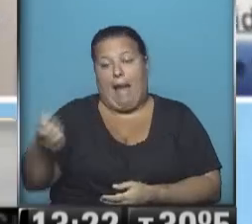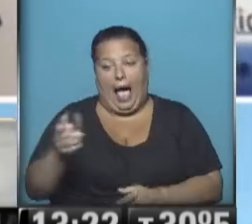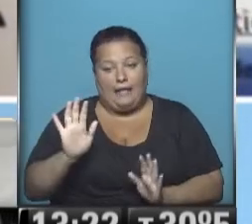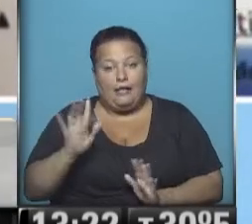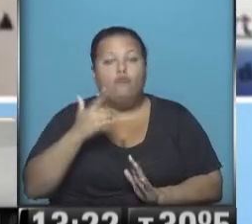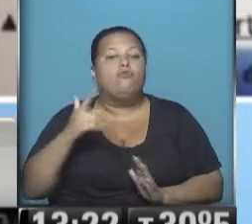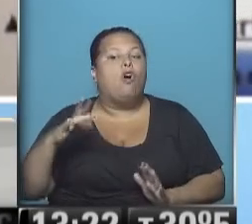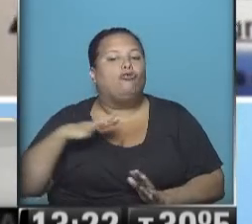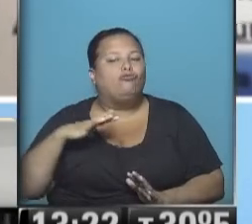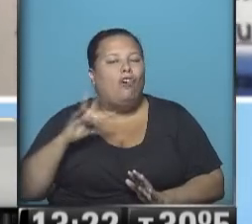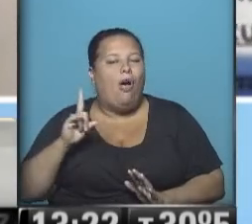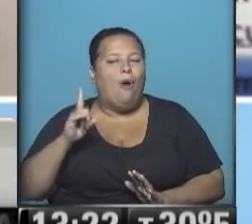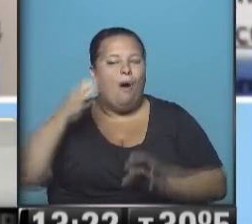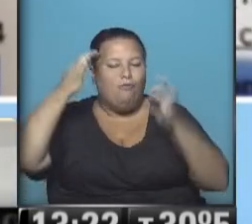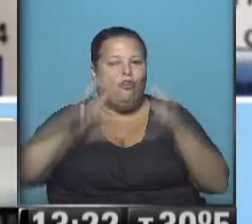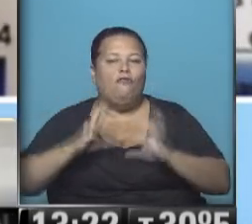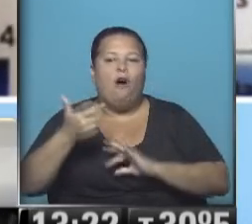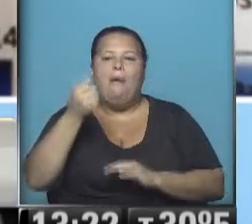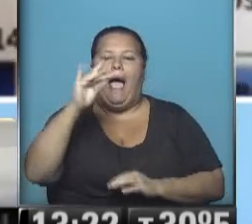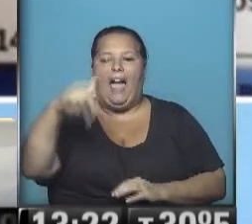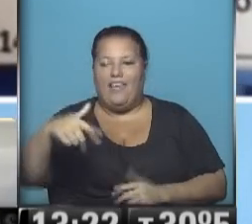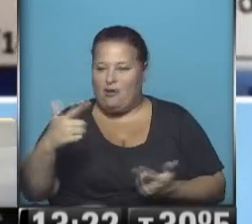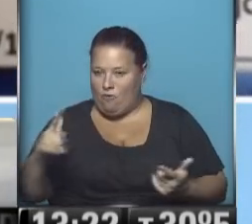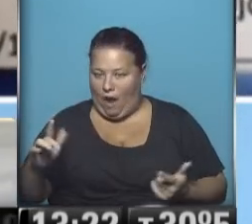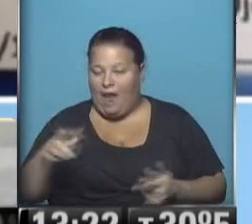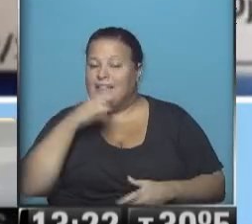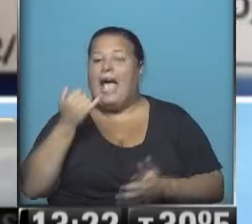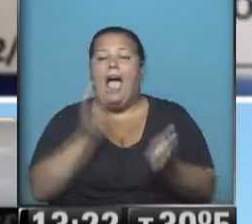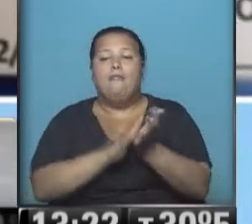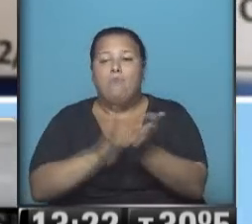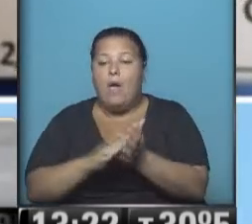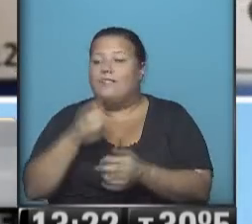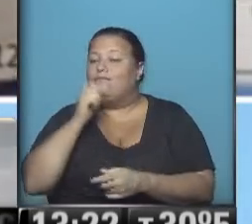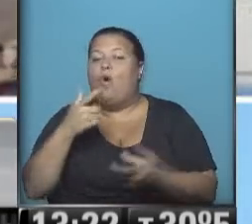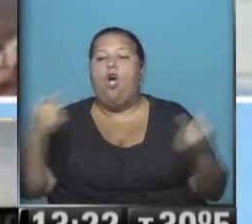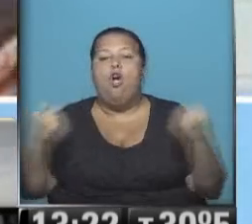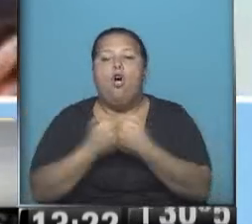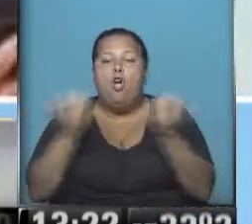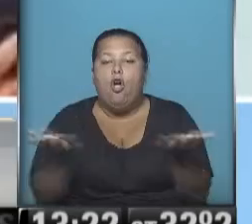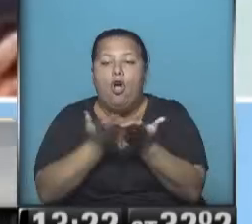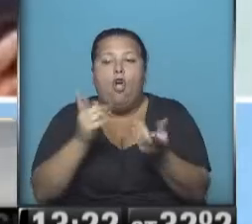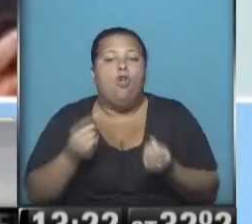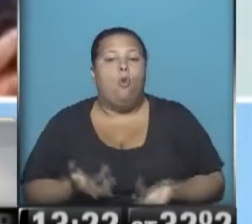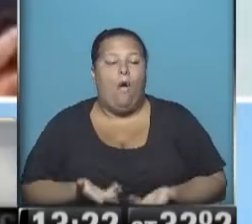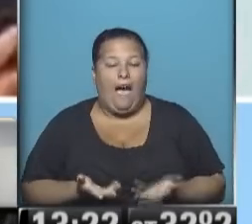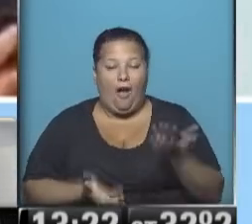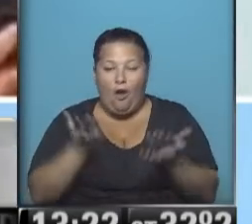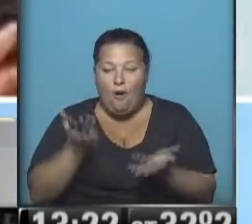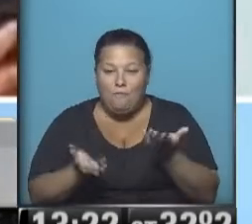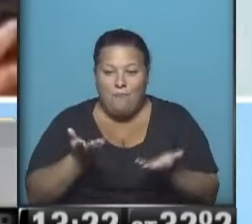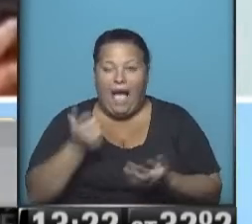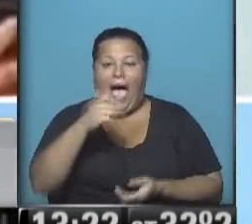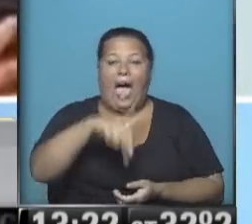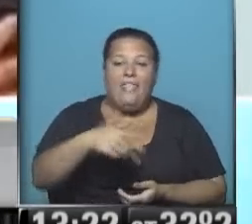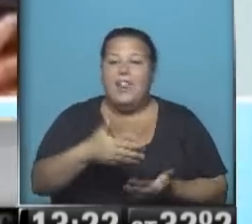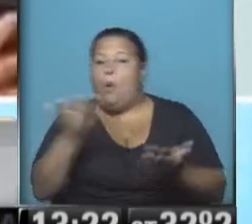hay todavía un perfil de ADN es decir por más pruebas que se tengan si no tenemos Con qué contrastar eh un ADN